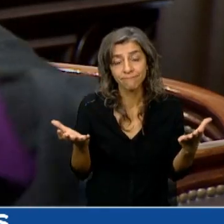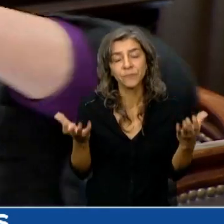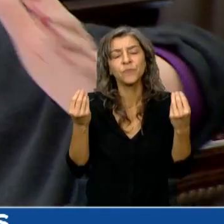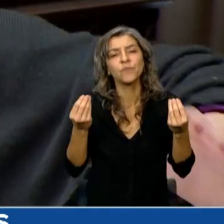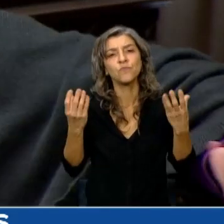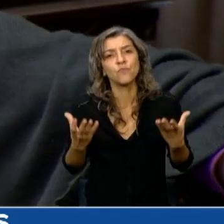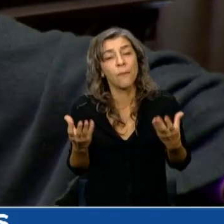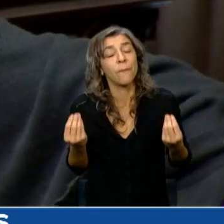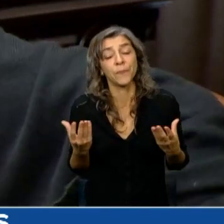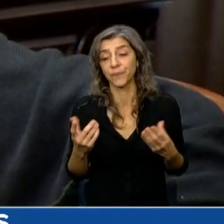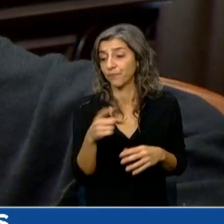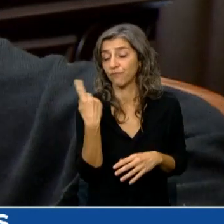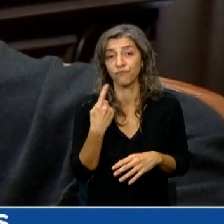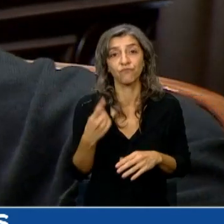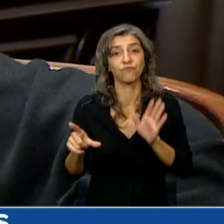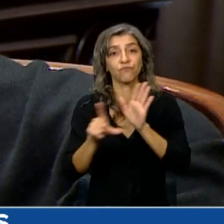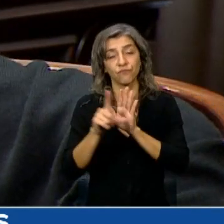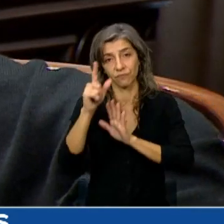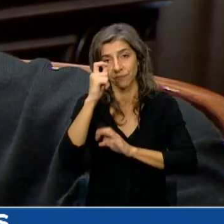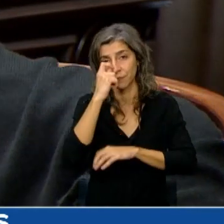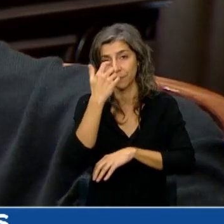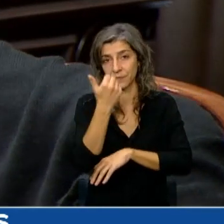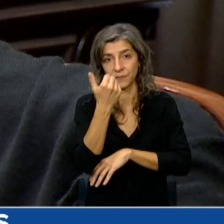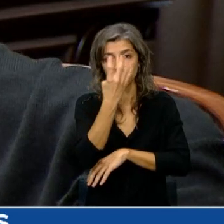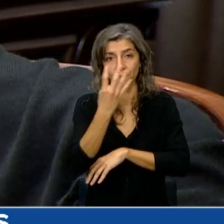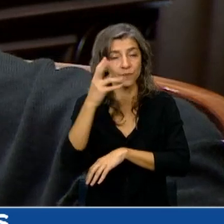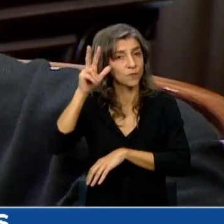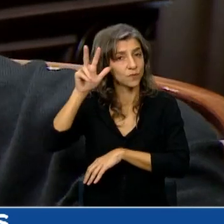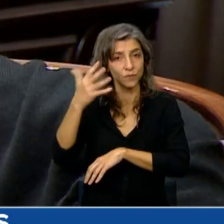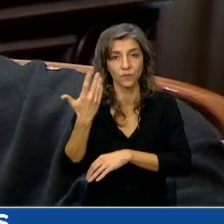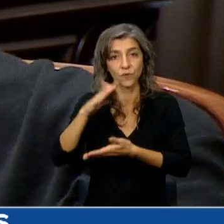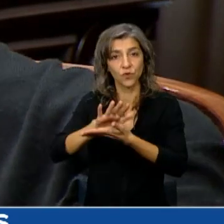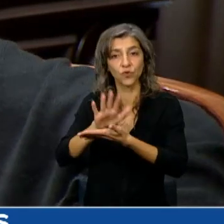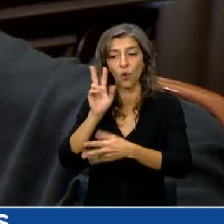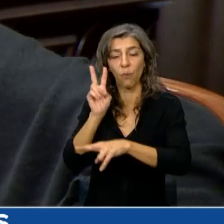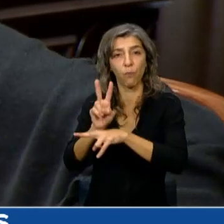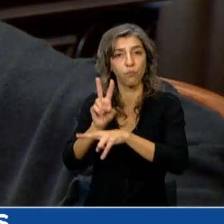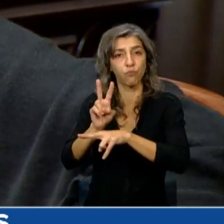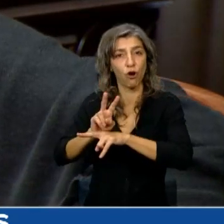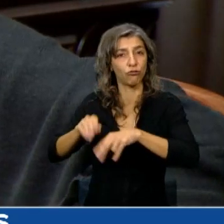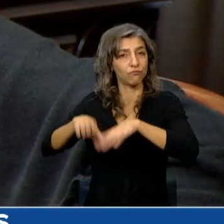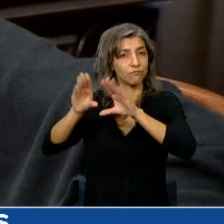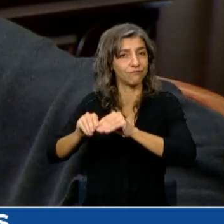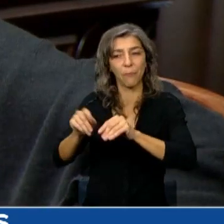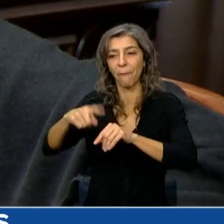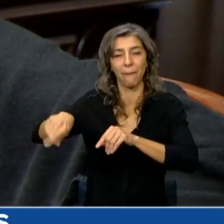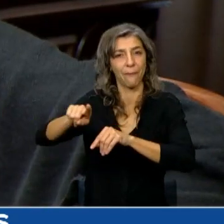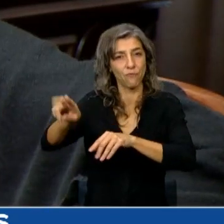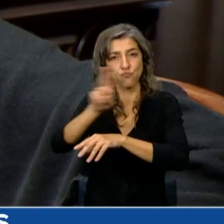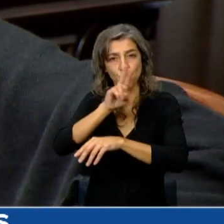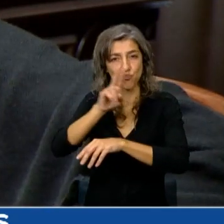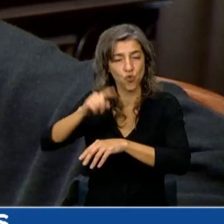Porque cuando nosotros dictamos la 26485 de protección integral de la mujer, no existía el